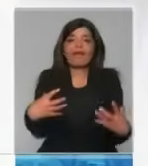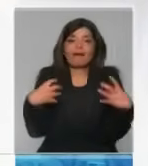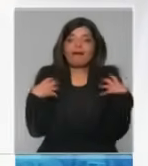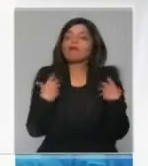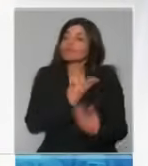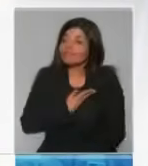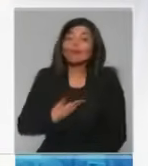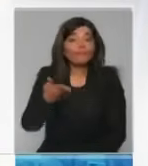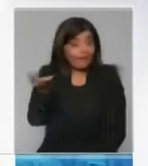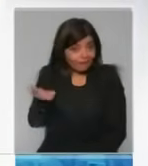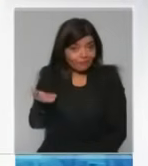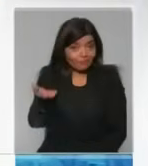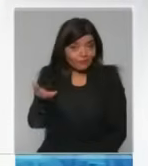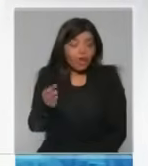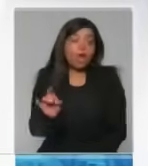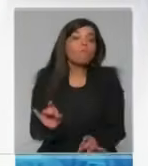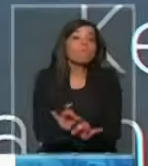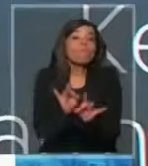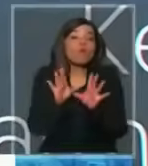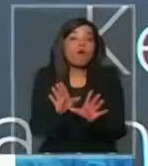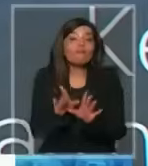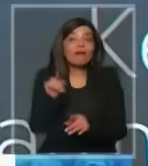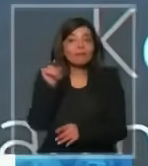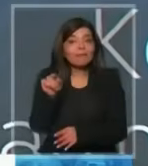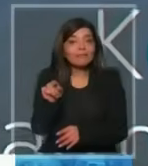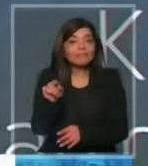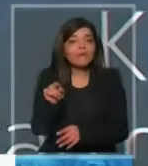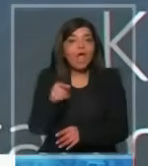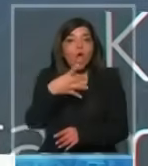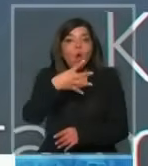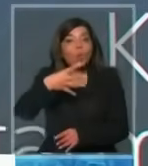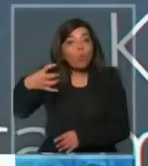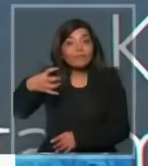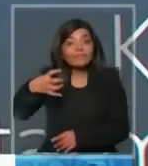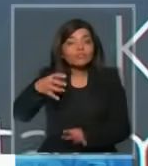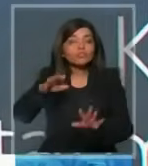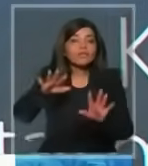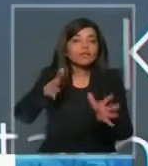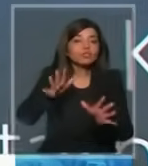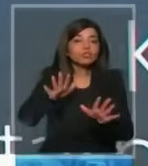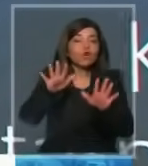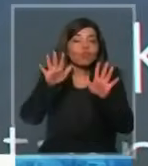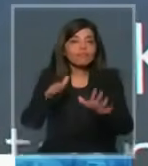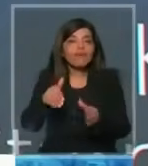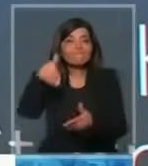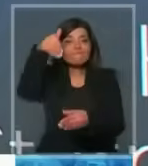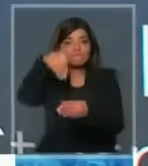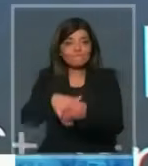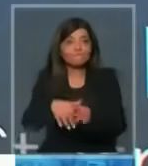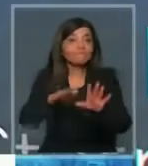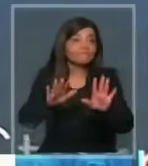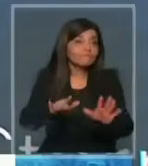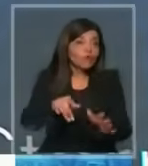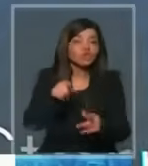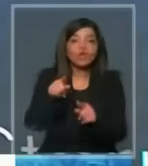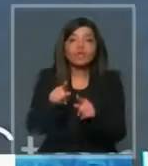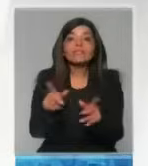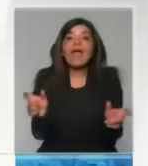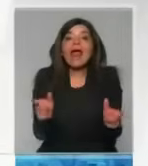y probablemente vaya a ser con 410 escaños. Recordemos que el Congreso del Reino Unido